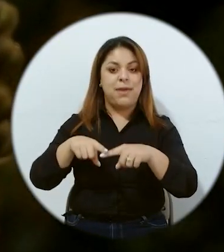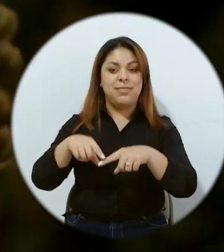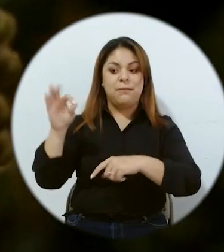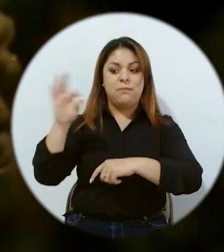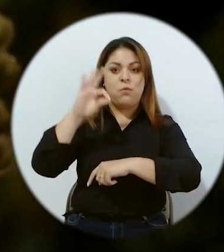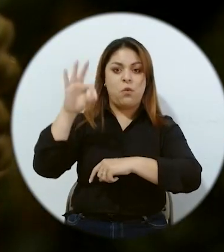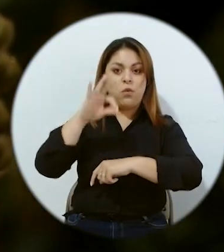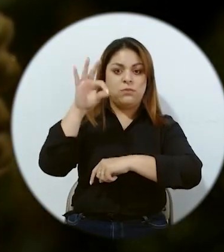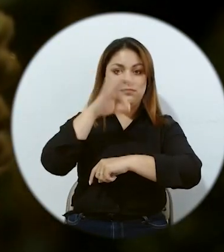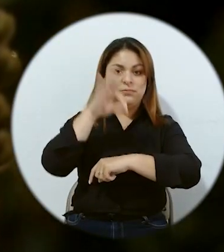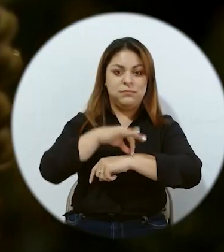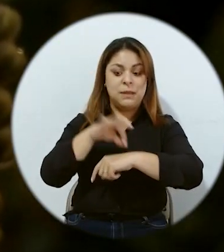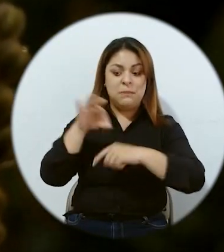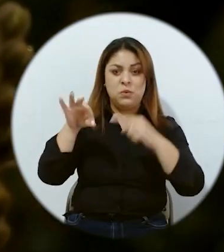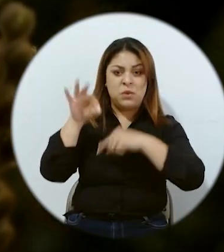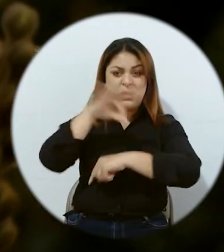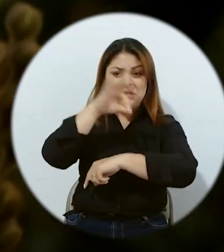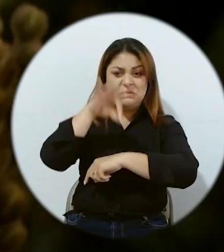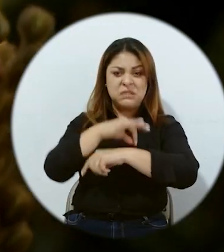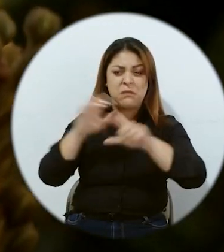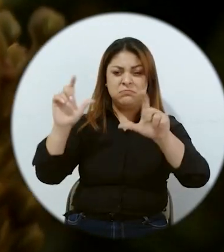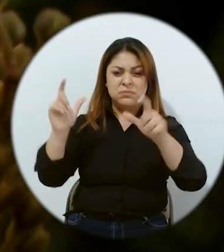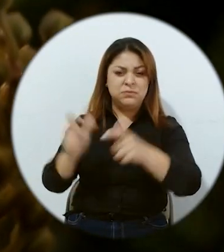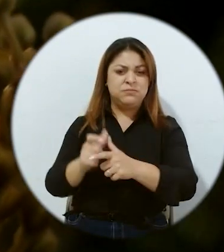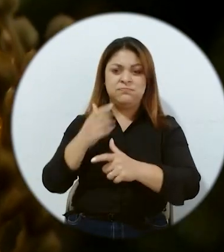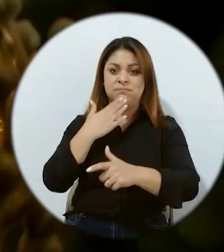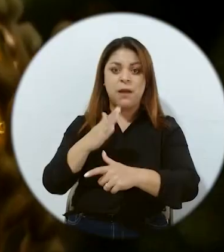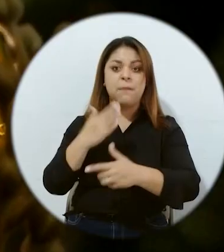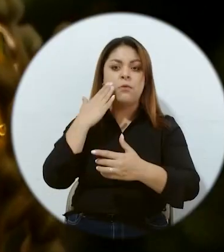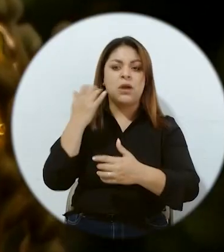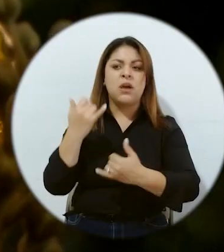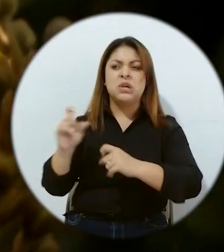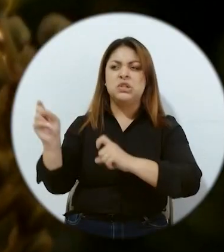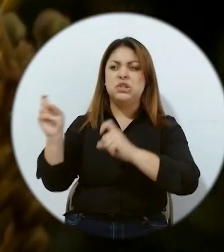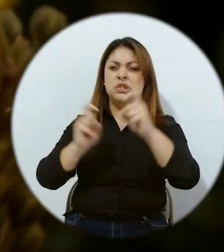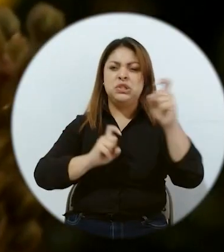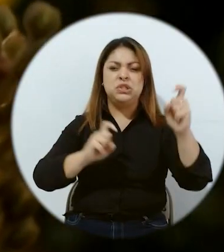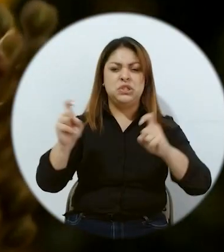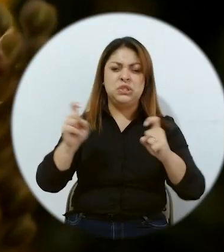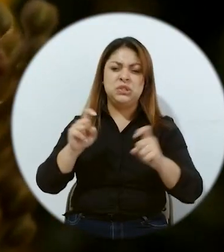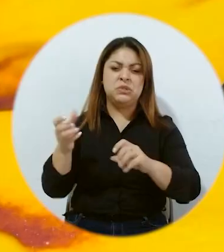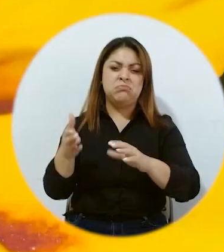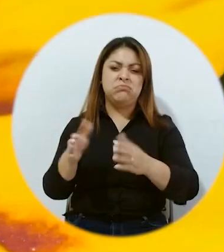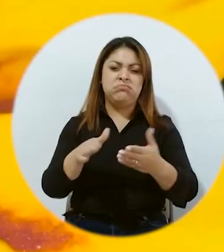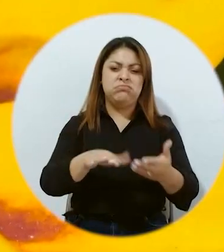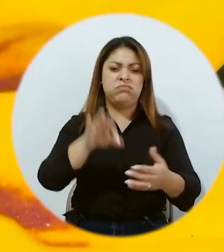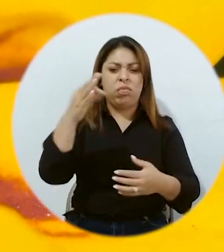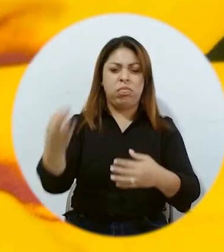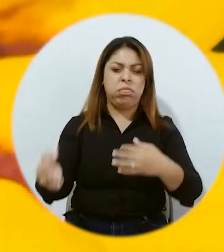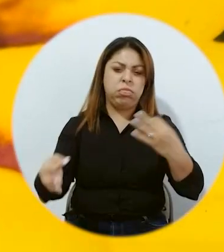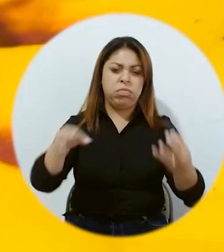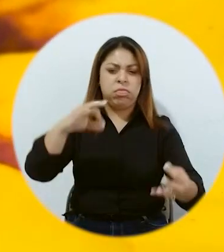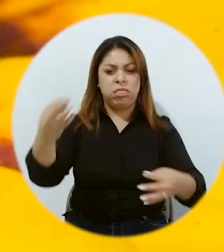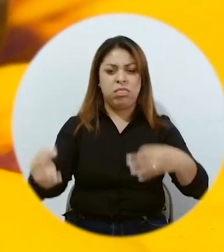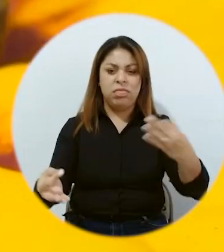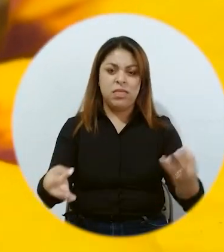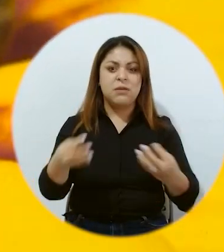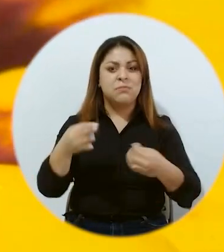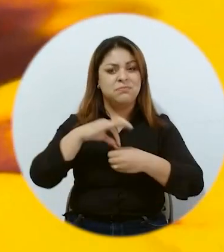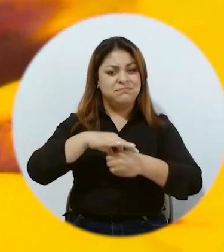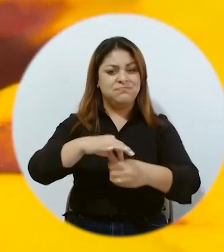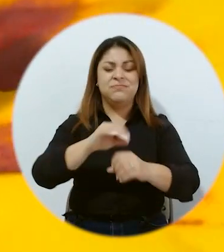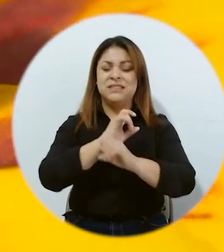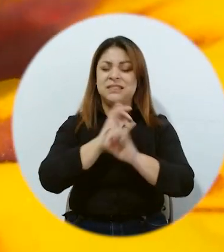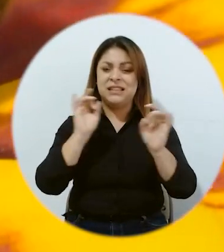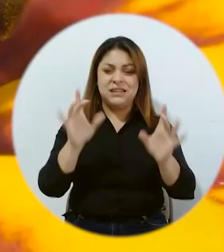polinización abierta, pero los polinizadores están en declive en todo el mundo gracias a la aplicación indiscriminada de sustancias químicas que se liberan en